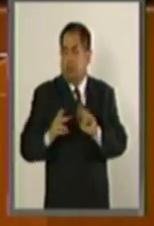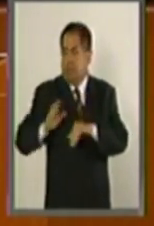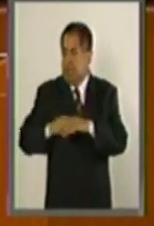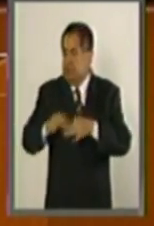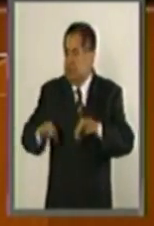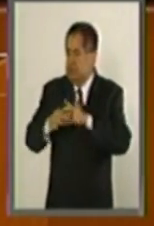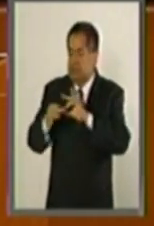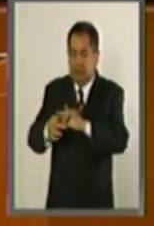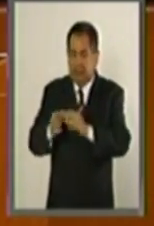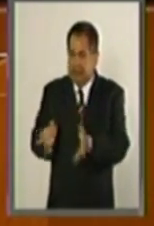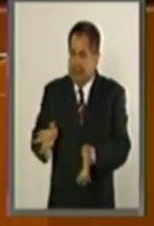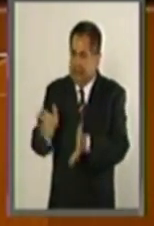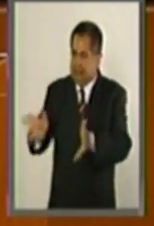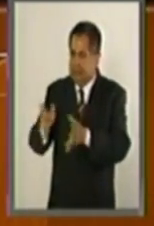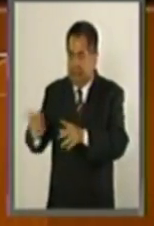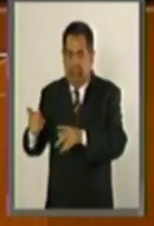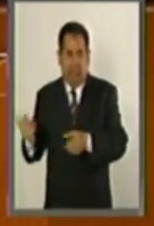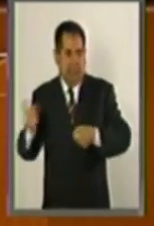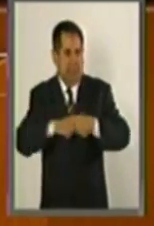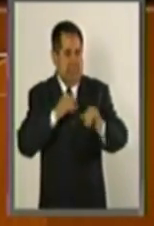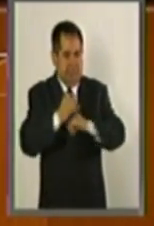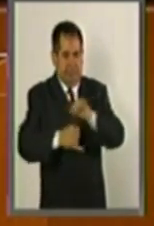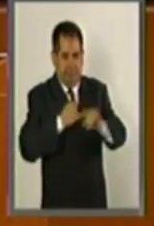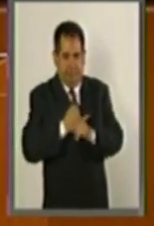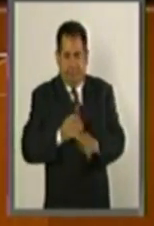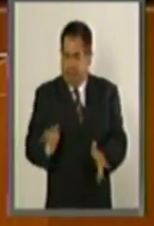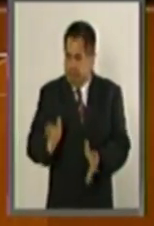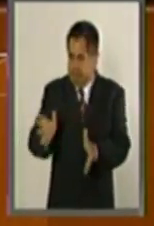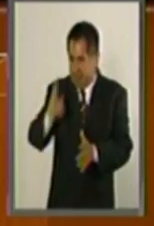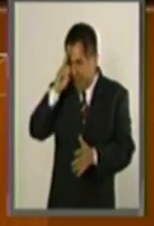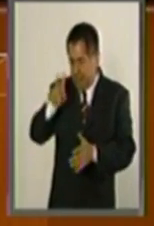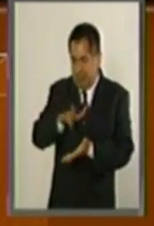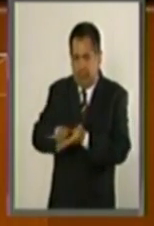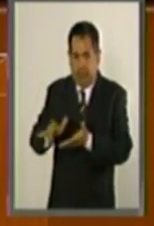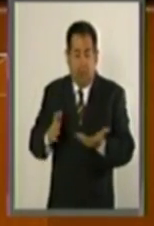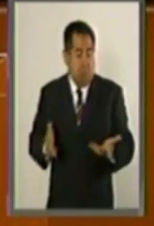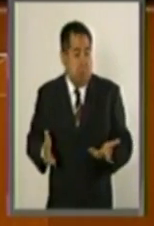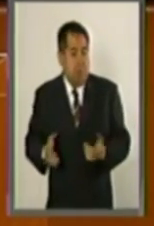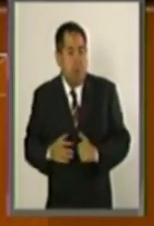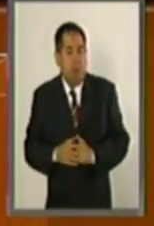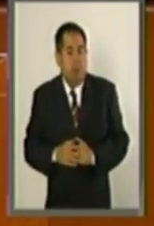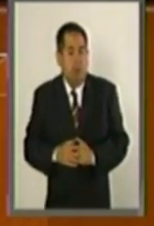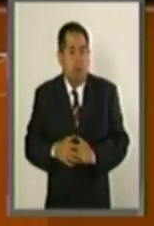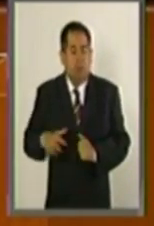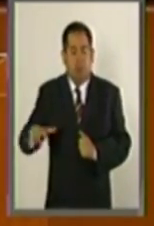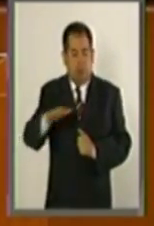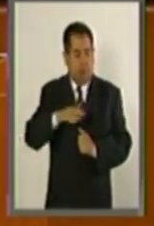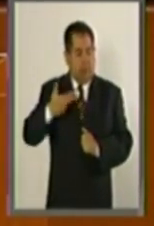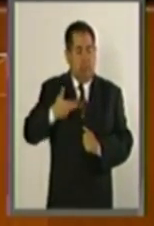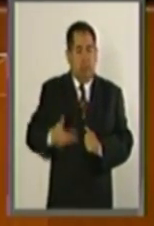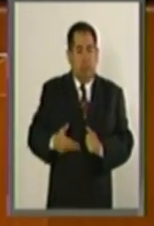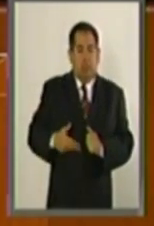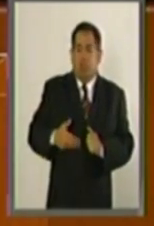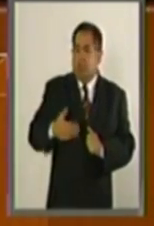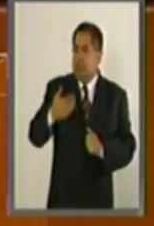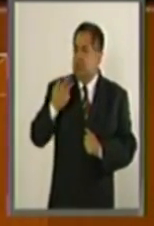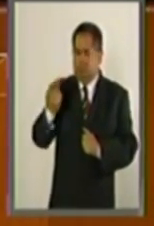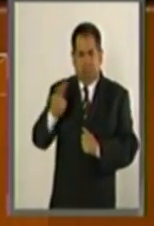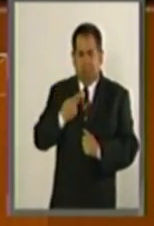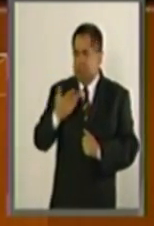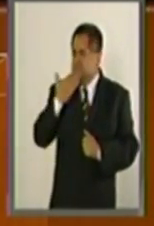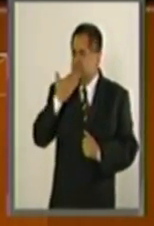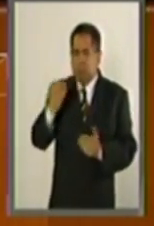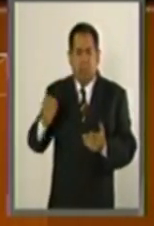los organismos internacionales. En este contexto, la noble relación bilateral